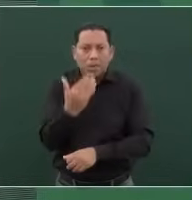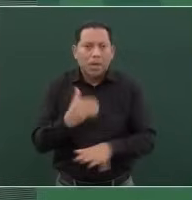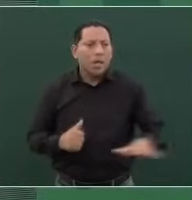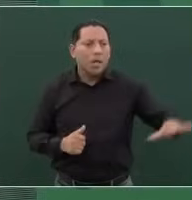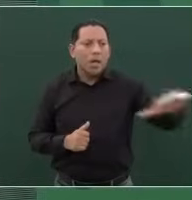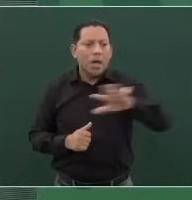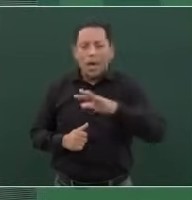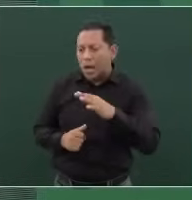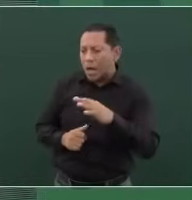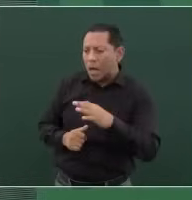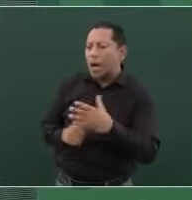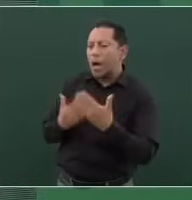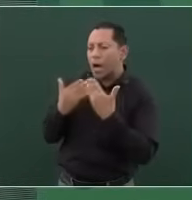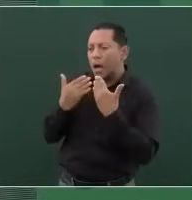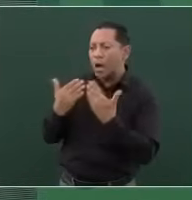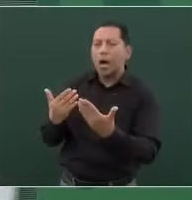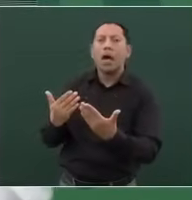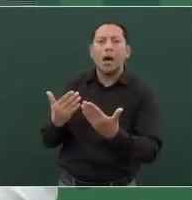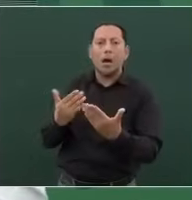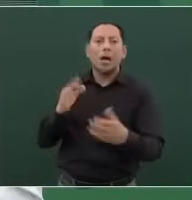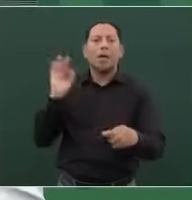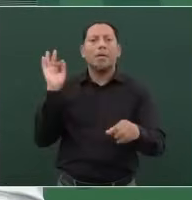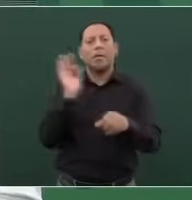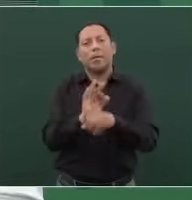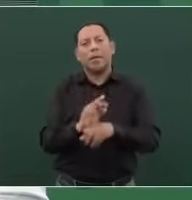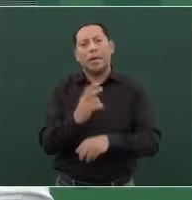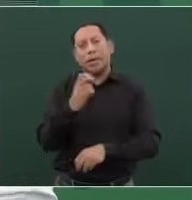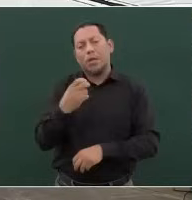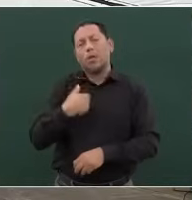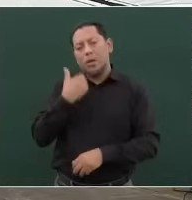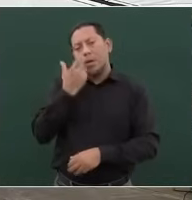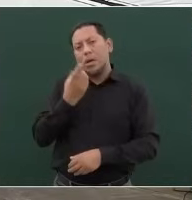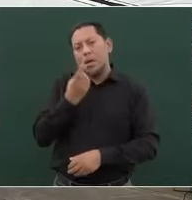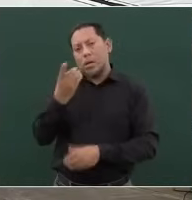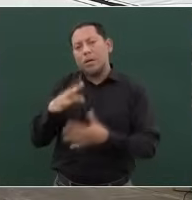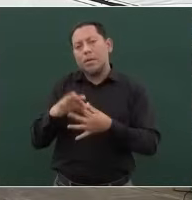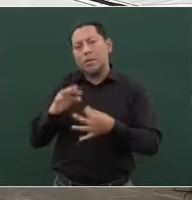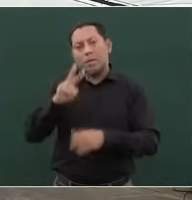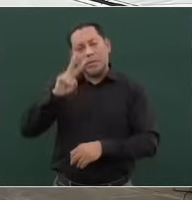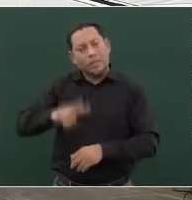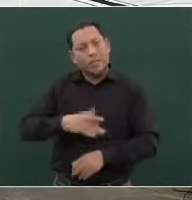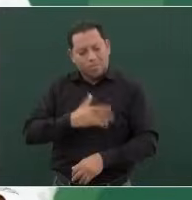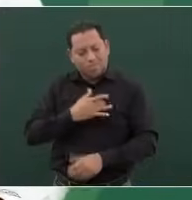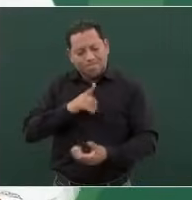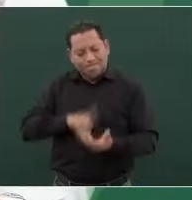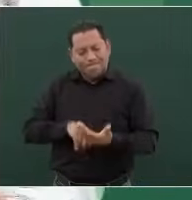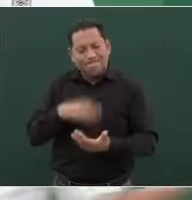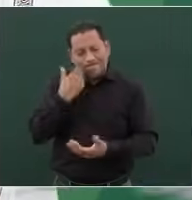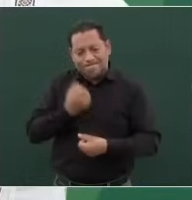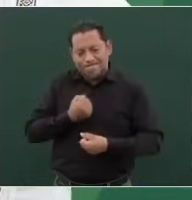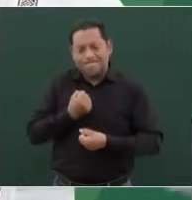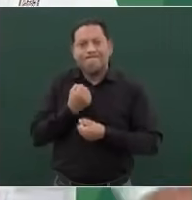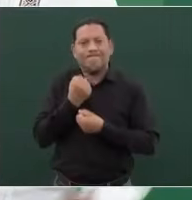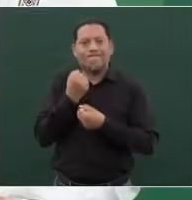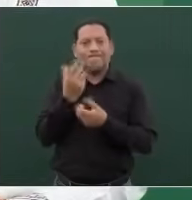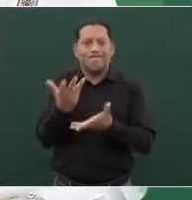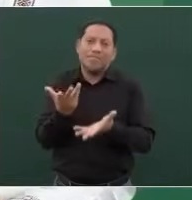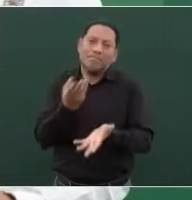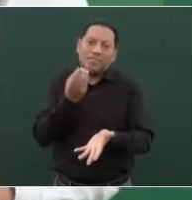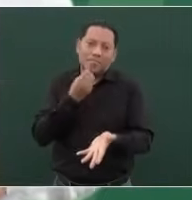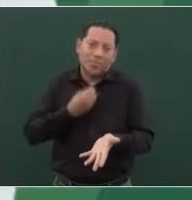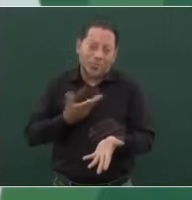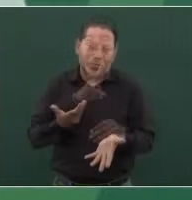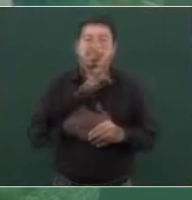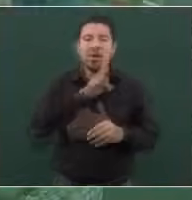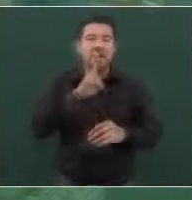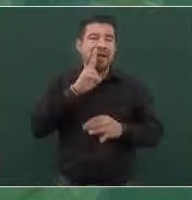pública. Eso es lo que quería comentar. Es que traía yo ganas de hablar del otro. Ni modo. Muy bien,